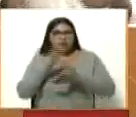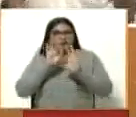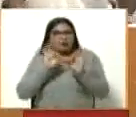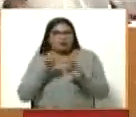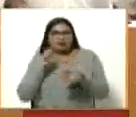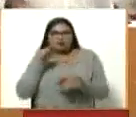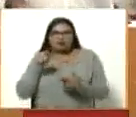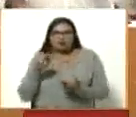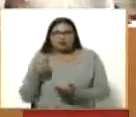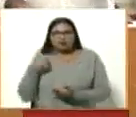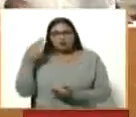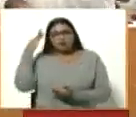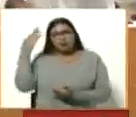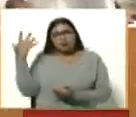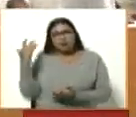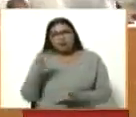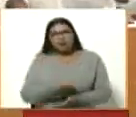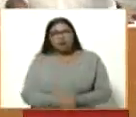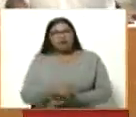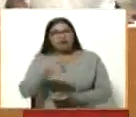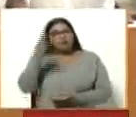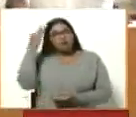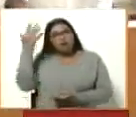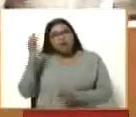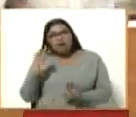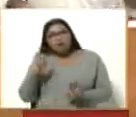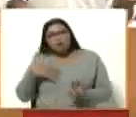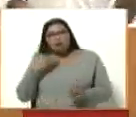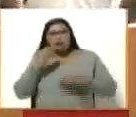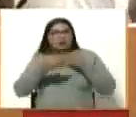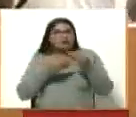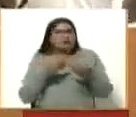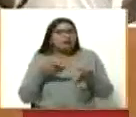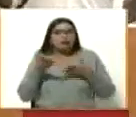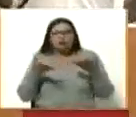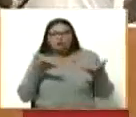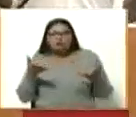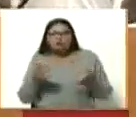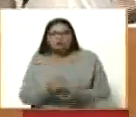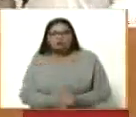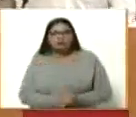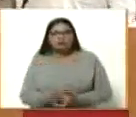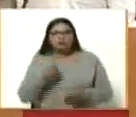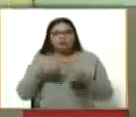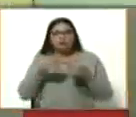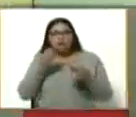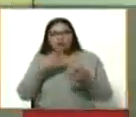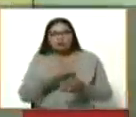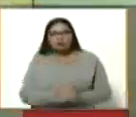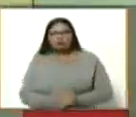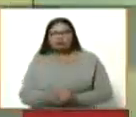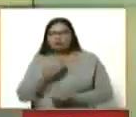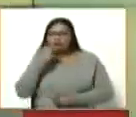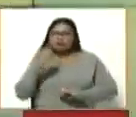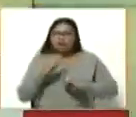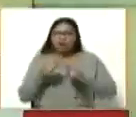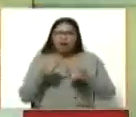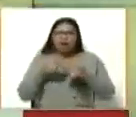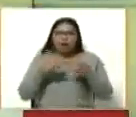Esto es, bueno, yo me imaginé o tú te imaginaste que podías hacer esto, pero... Ahora bien, recientemente el jefe de